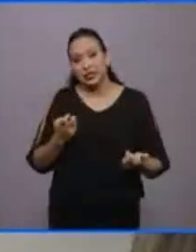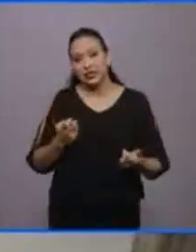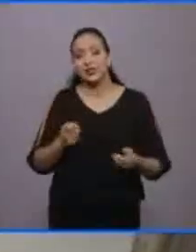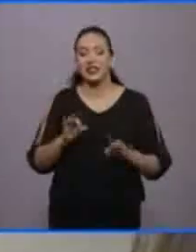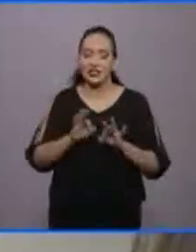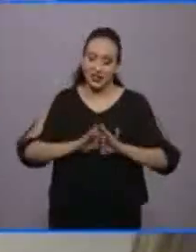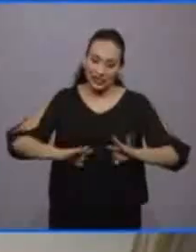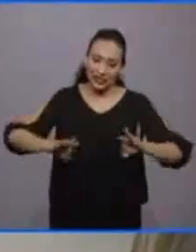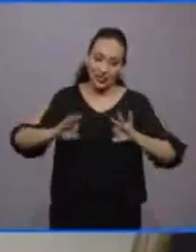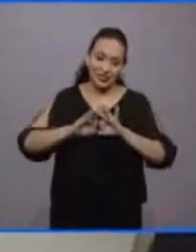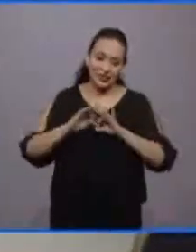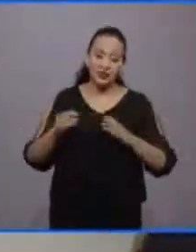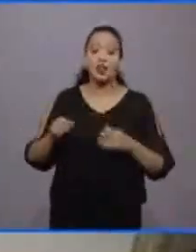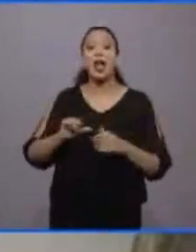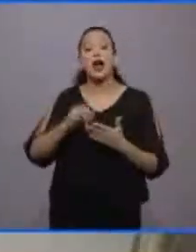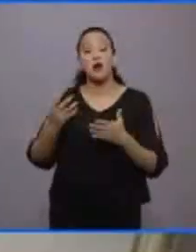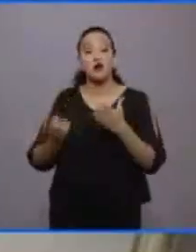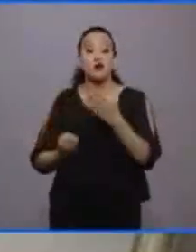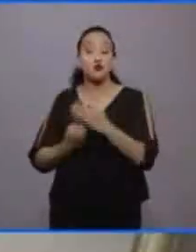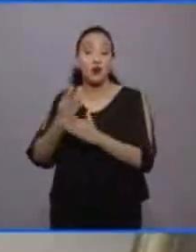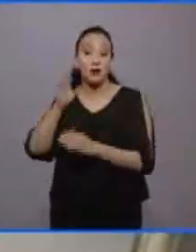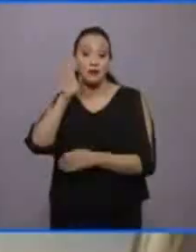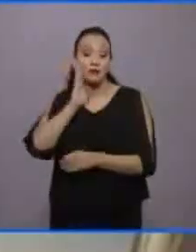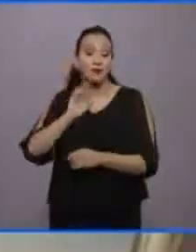nuevas integraciones y cambie.